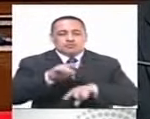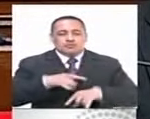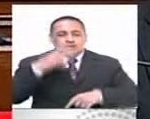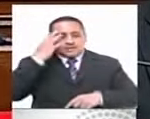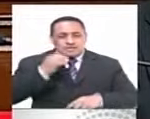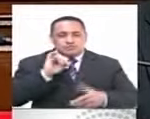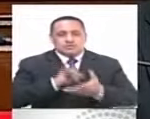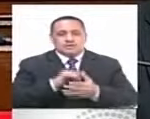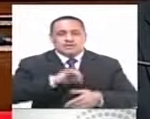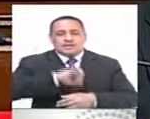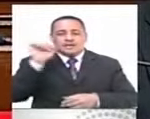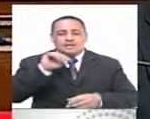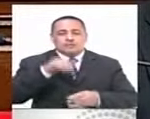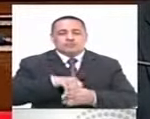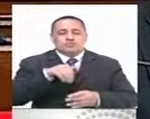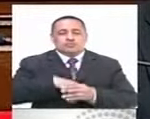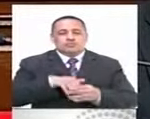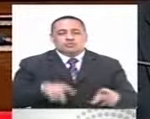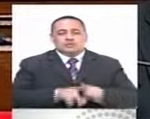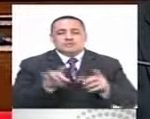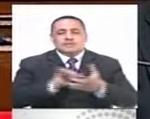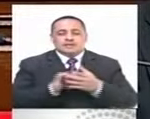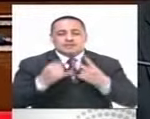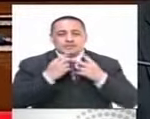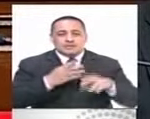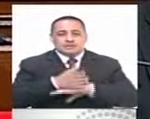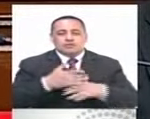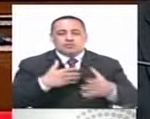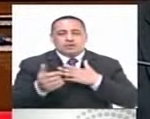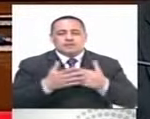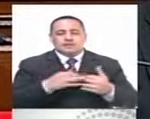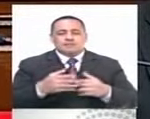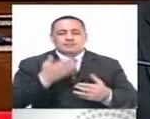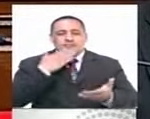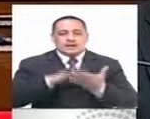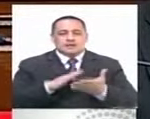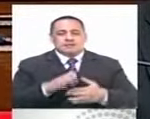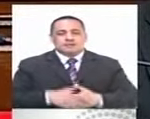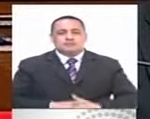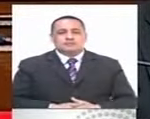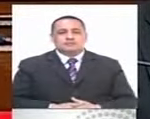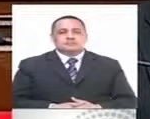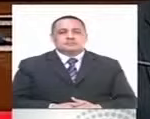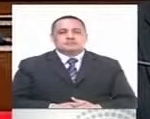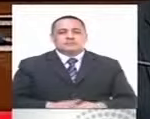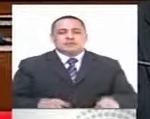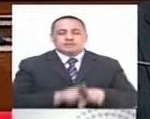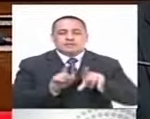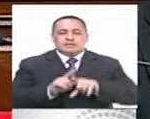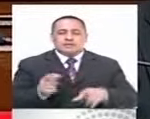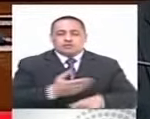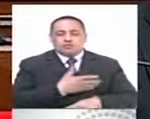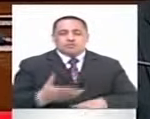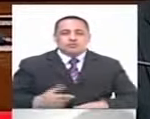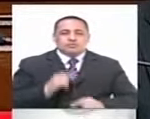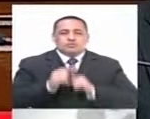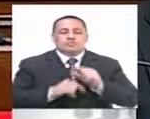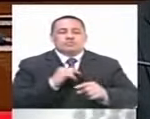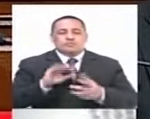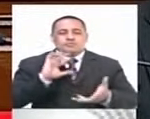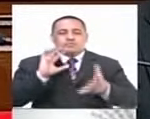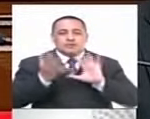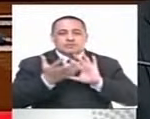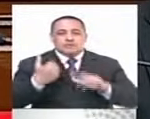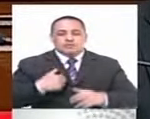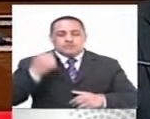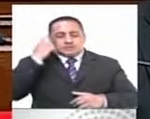ganado la elección les da carta blanca para pasar por encima de la Constitución y la ley. El gobierno está cambiando de caras y de